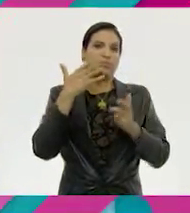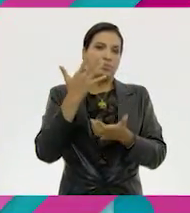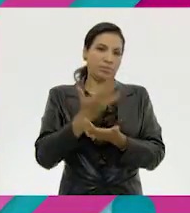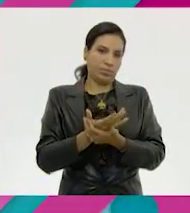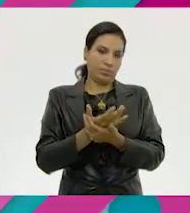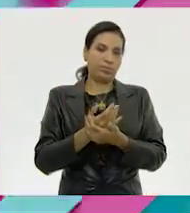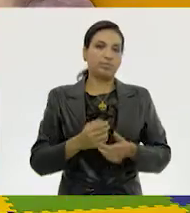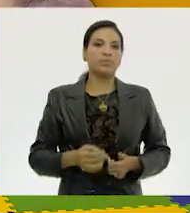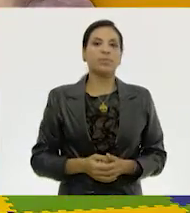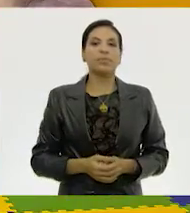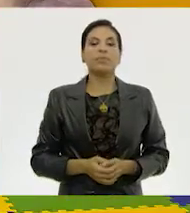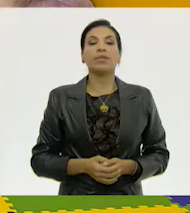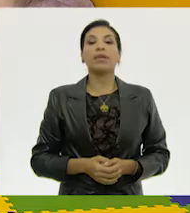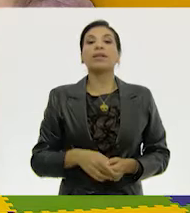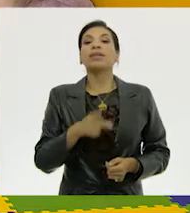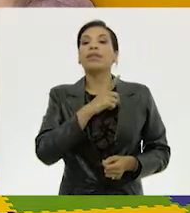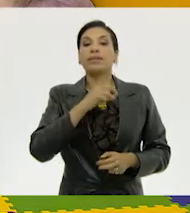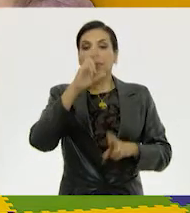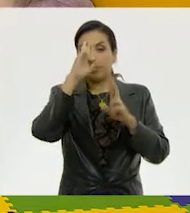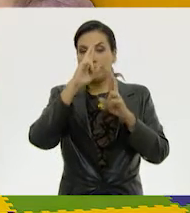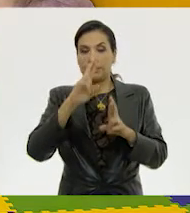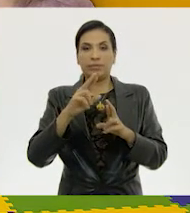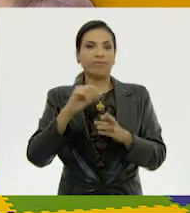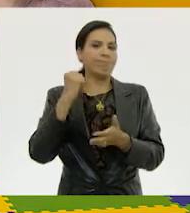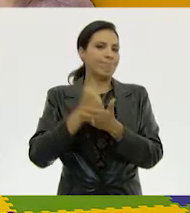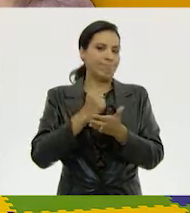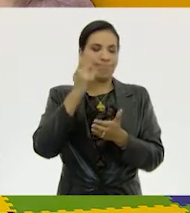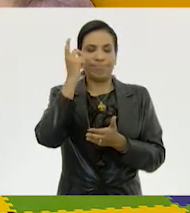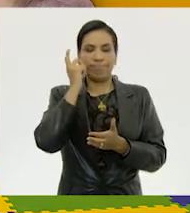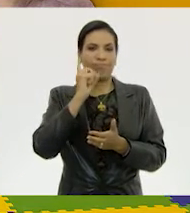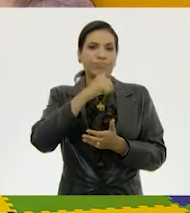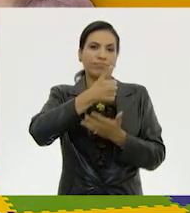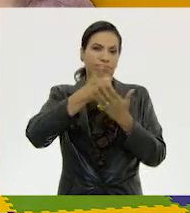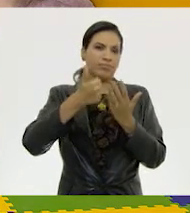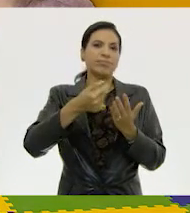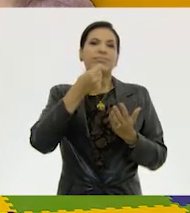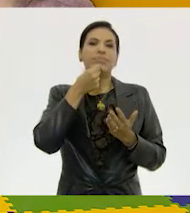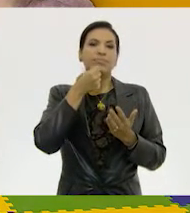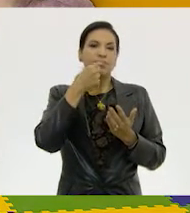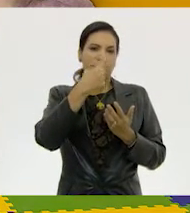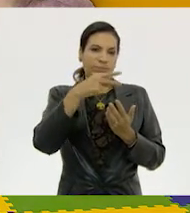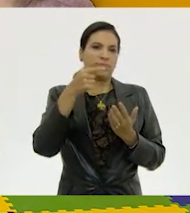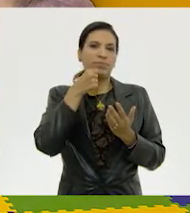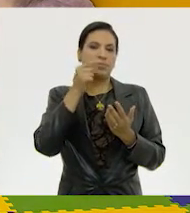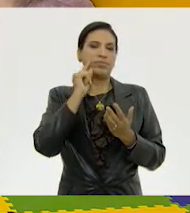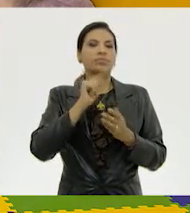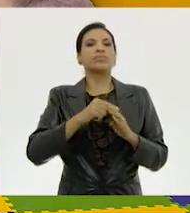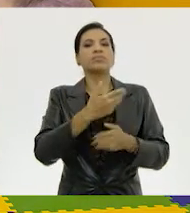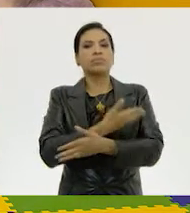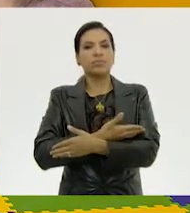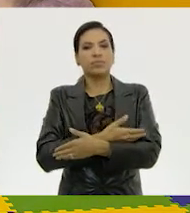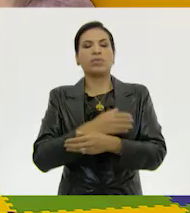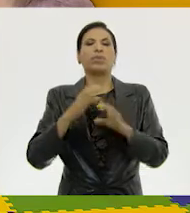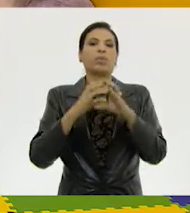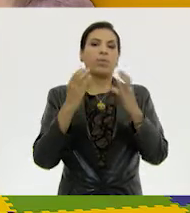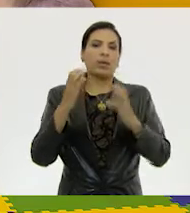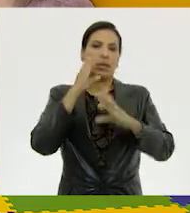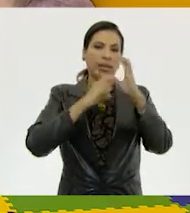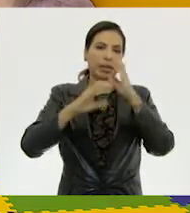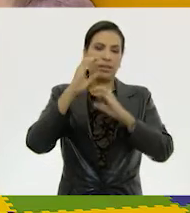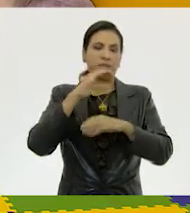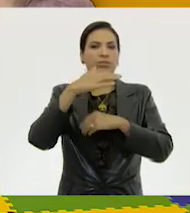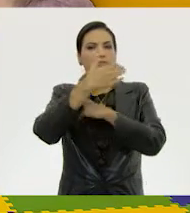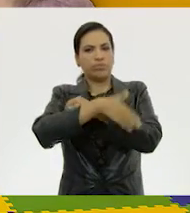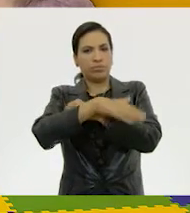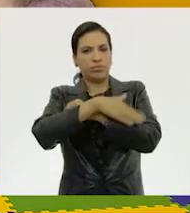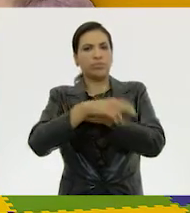descansados. Tenemos que respetar y no forzar el sueño de cada niña y niño. Los arrullos, cuentos, cantos y